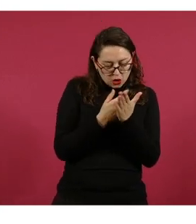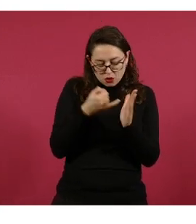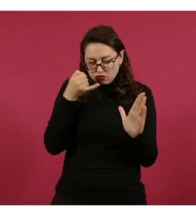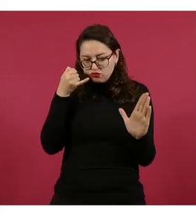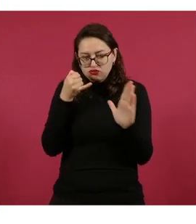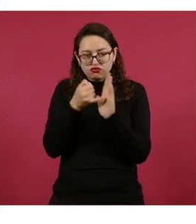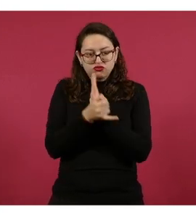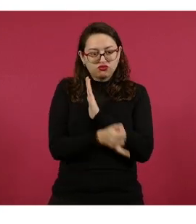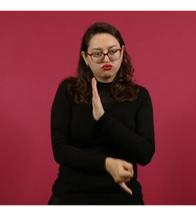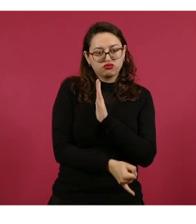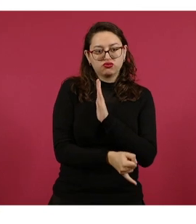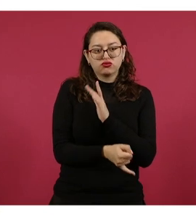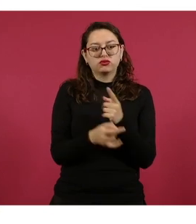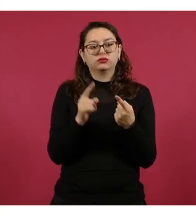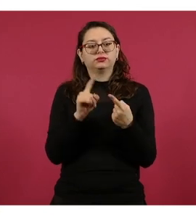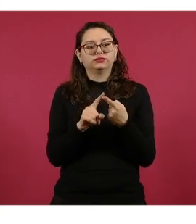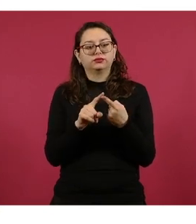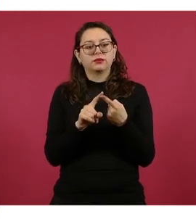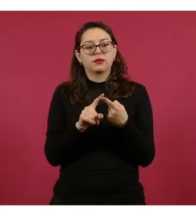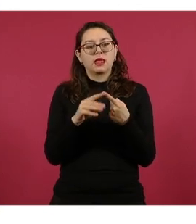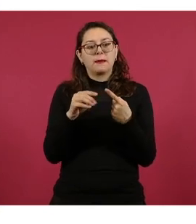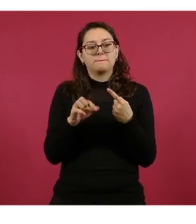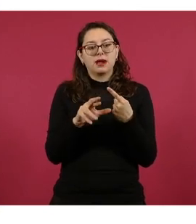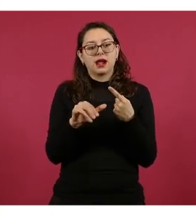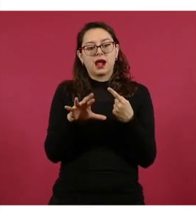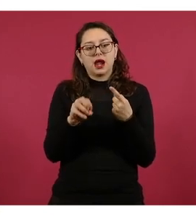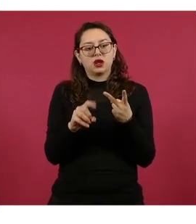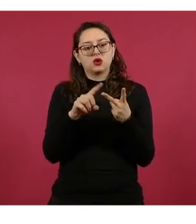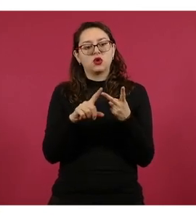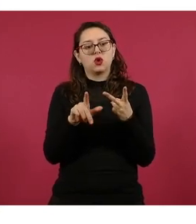Macario Schettino, Luis Pazos,